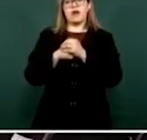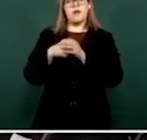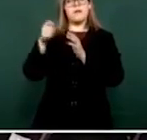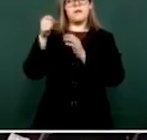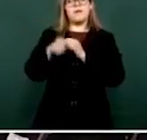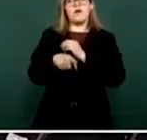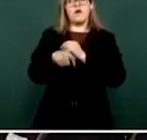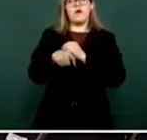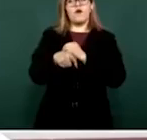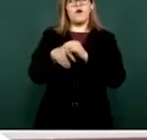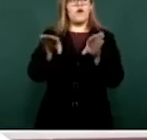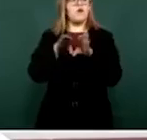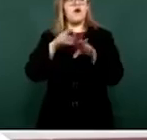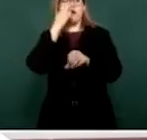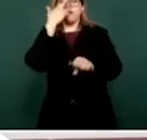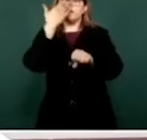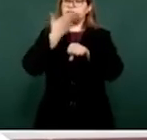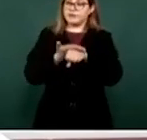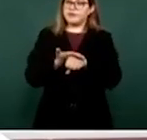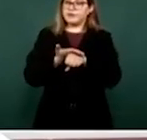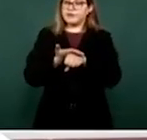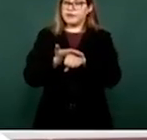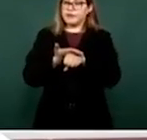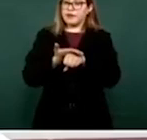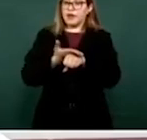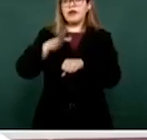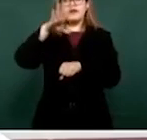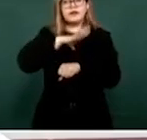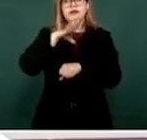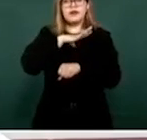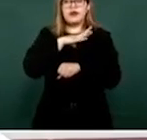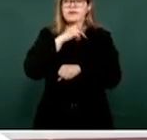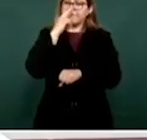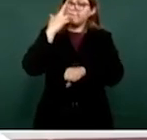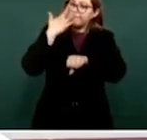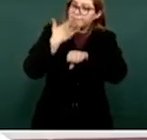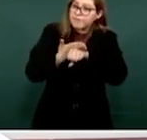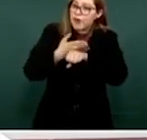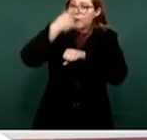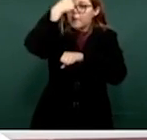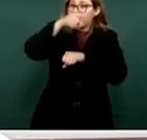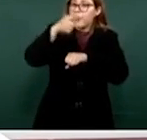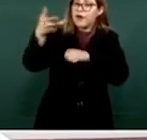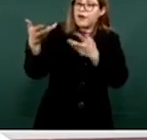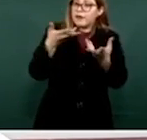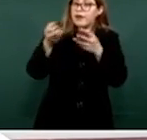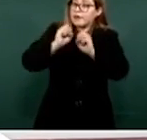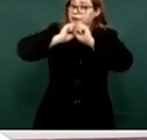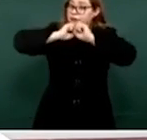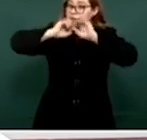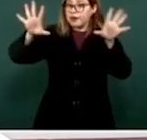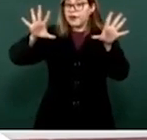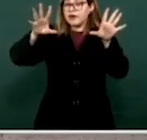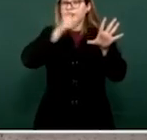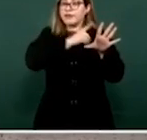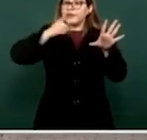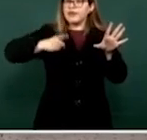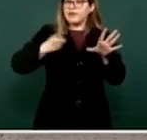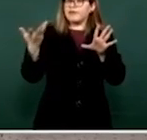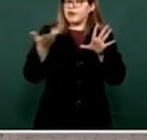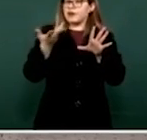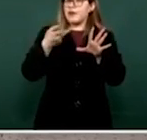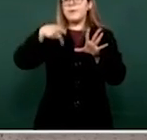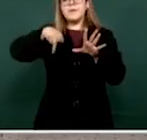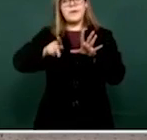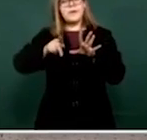haya una responsabilidad. Sí se tiene la obligación de hacer la aclaración correspondiente, y en